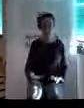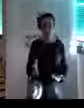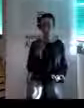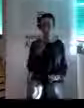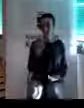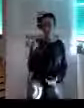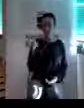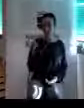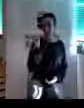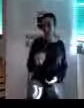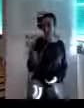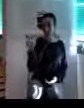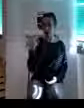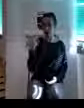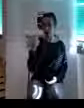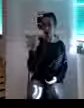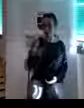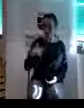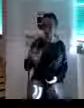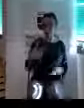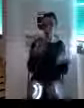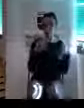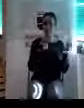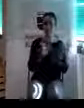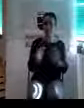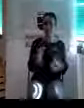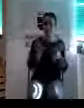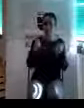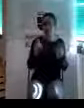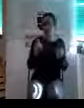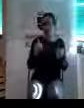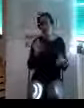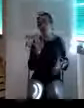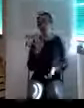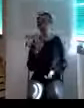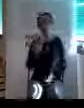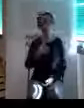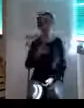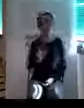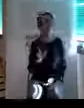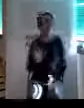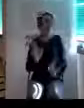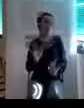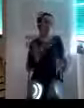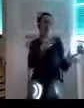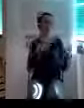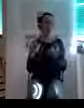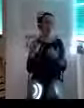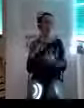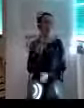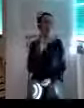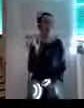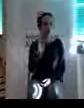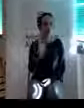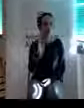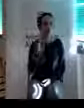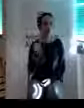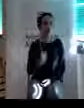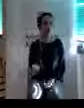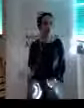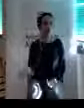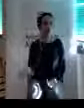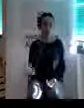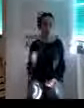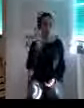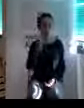nevada había cuatro veces más de preparación diciendo pero es que no era importante lo que pasa que hemos traído 700 toneladas por cierto el día 18 de enero